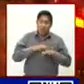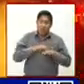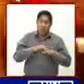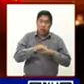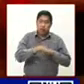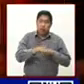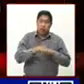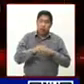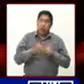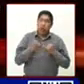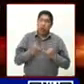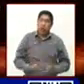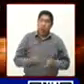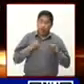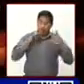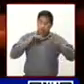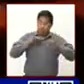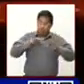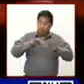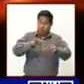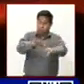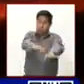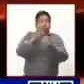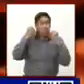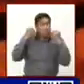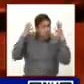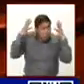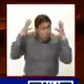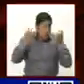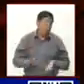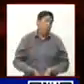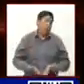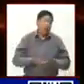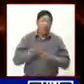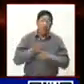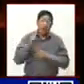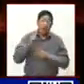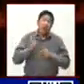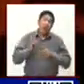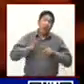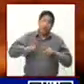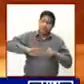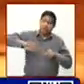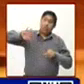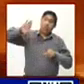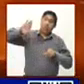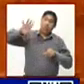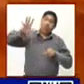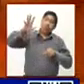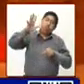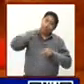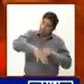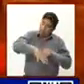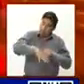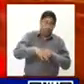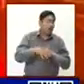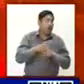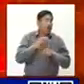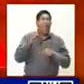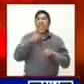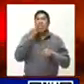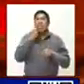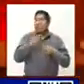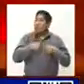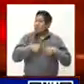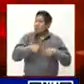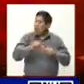afectada obrajes sino también algunas otras zonas en la paz y se prevé que este fin de semana también tengamos chubascos bastante fuertes Así